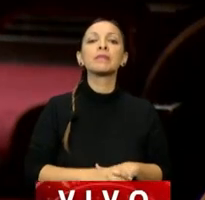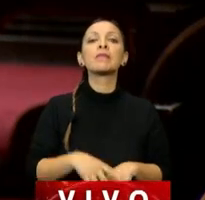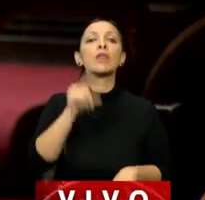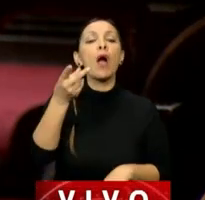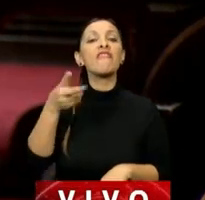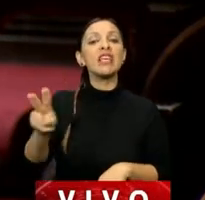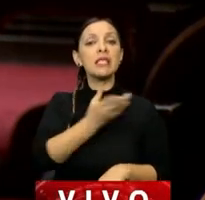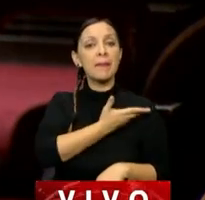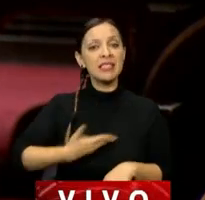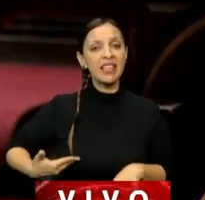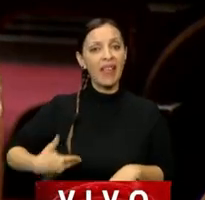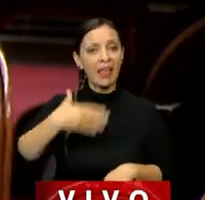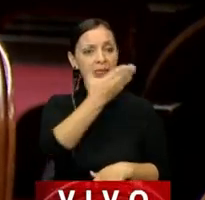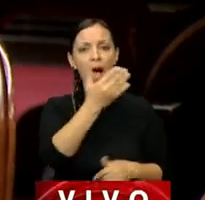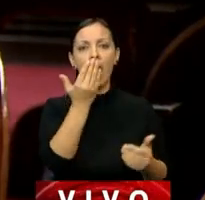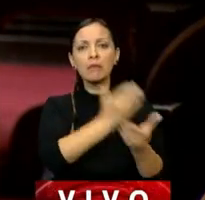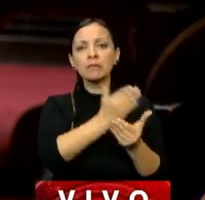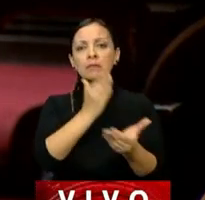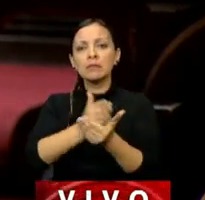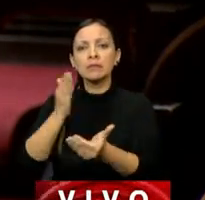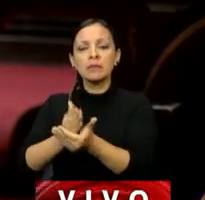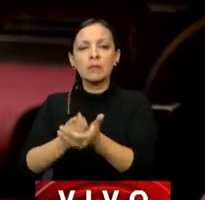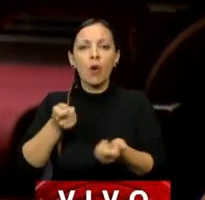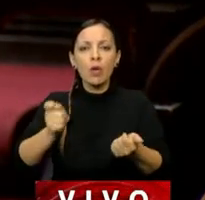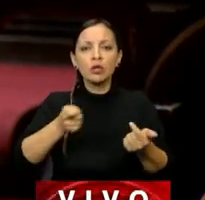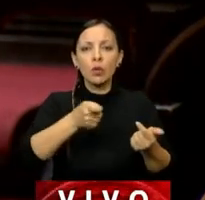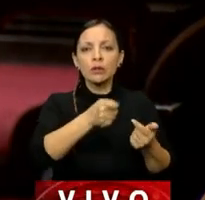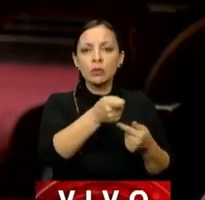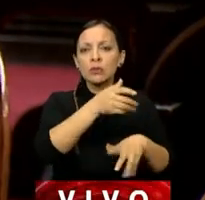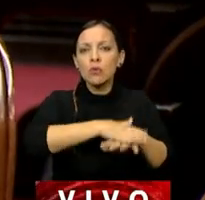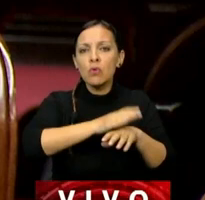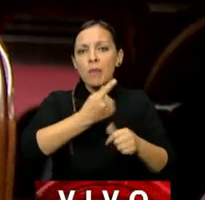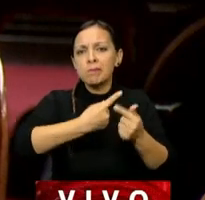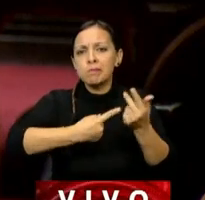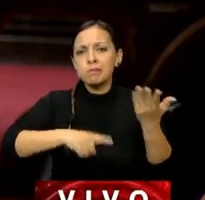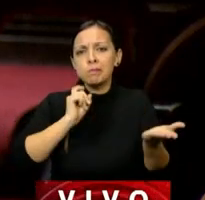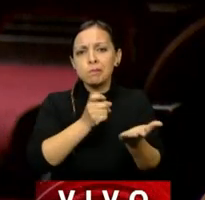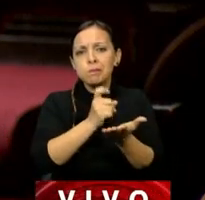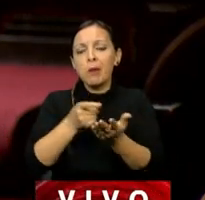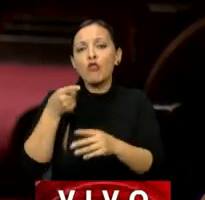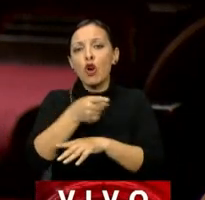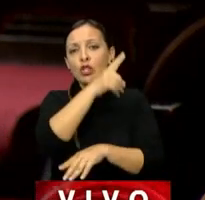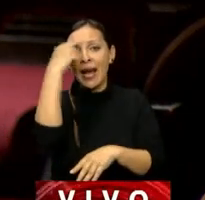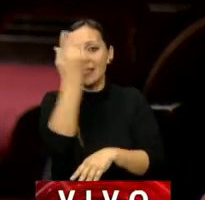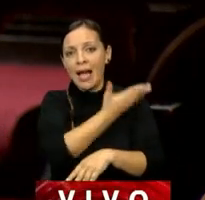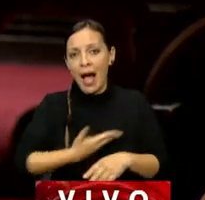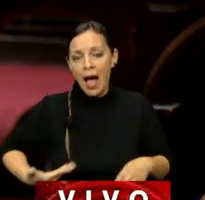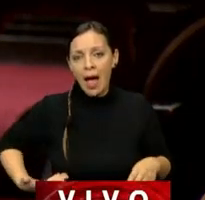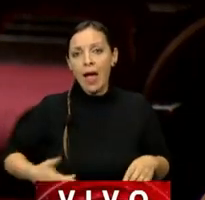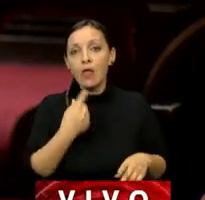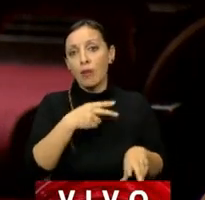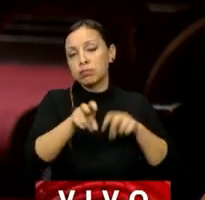en causada en varios expedientes por haber incurrido en graves delitos dolosos contra el estado que conllevaron